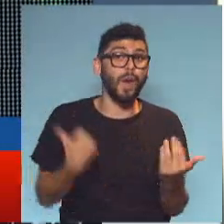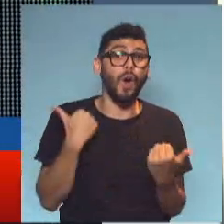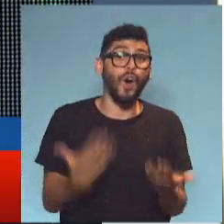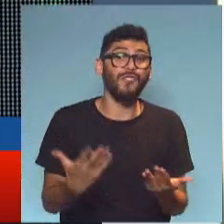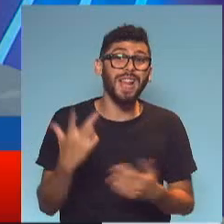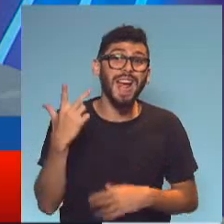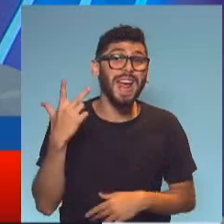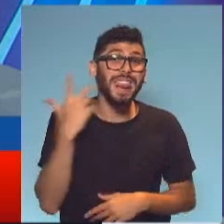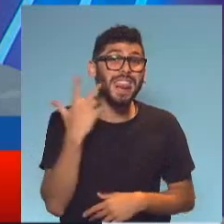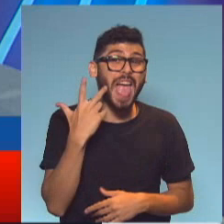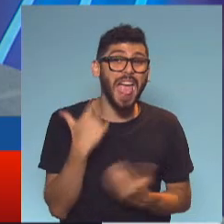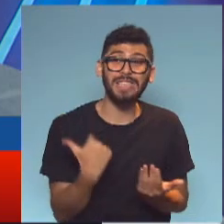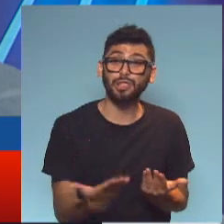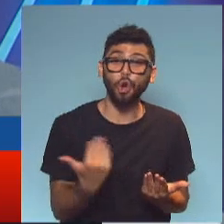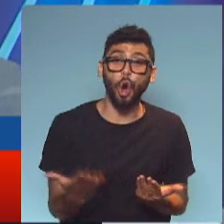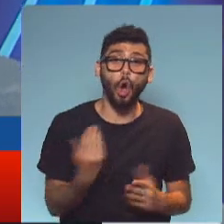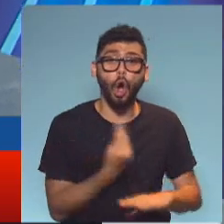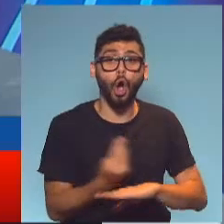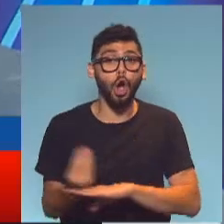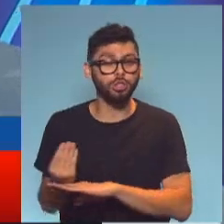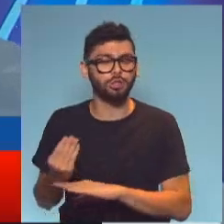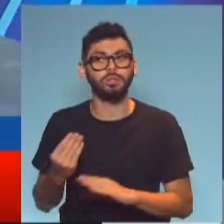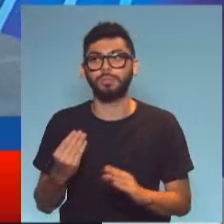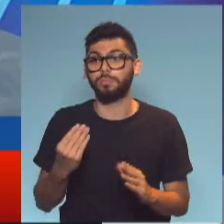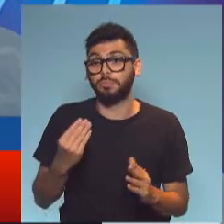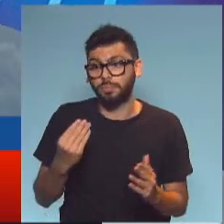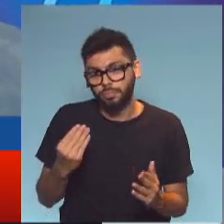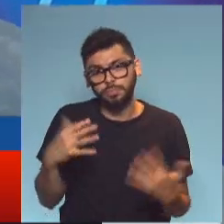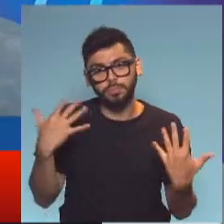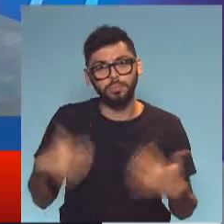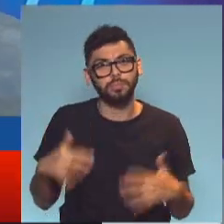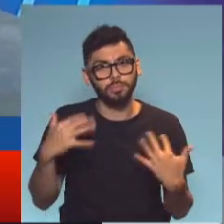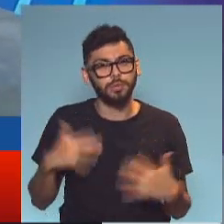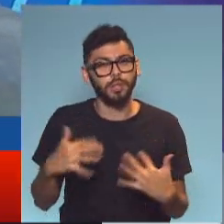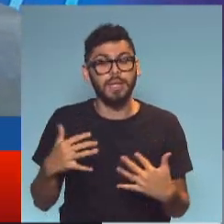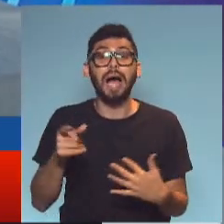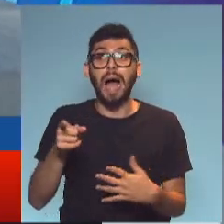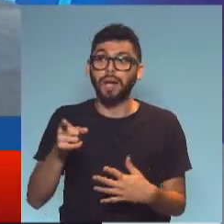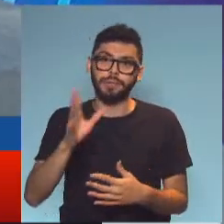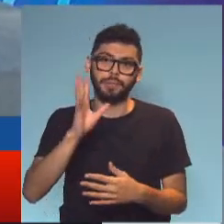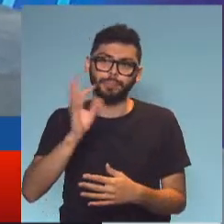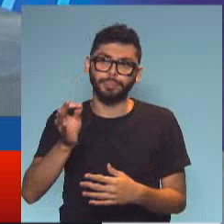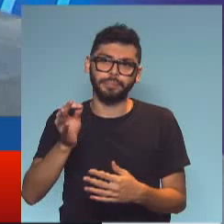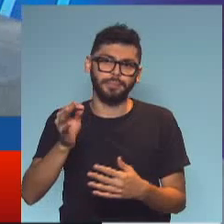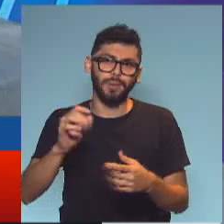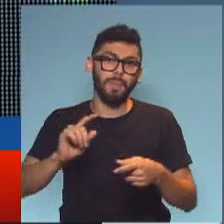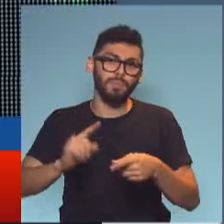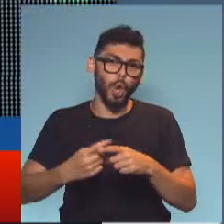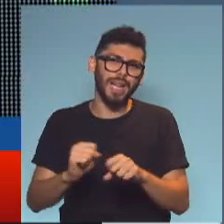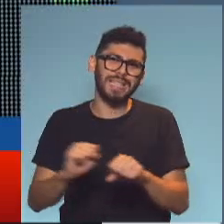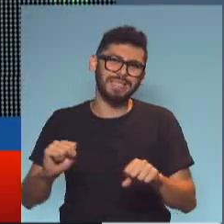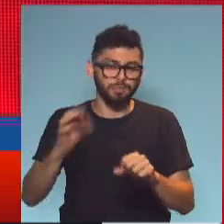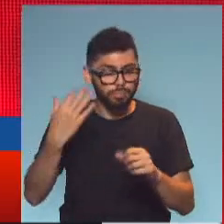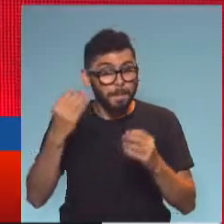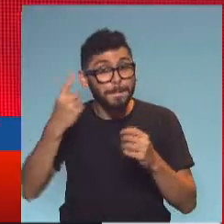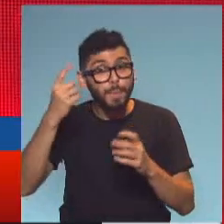18 candidatos en Perú, una cantidad impresionante que da cuenta también de la profunda crisis política que está viviendo ese país, ¿no? Arrancamos con Perú